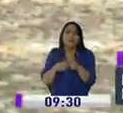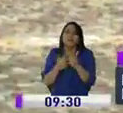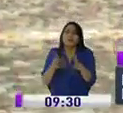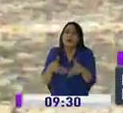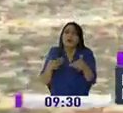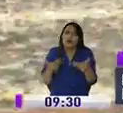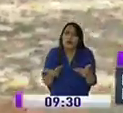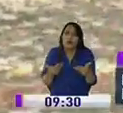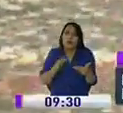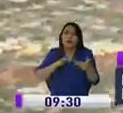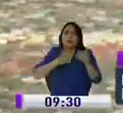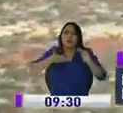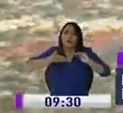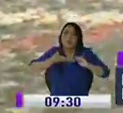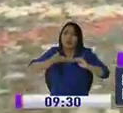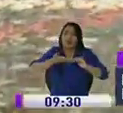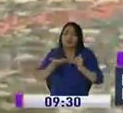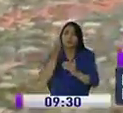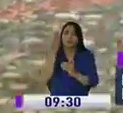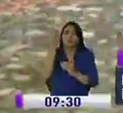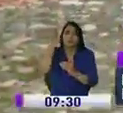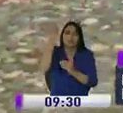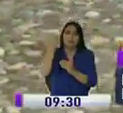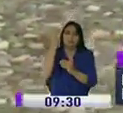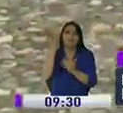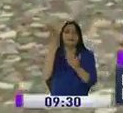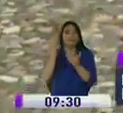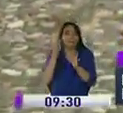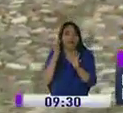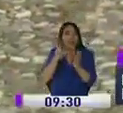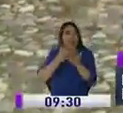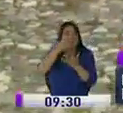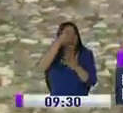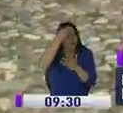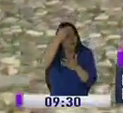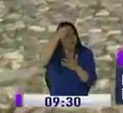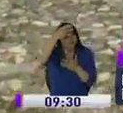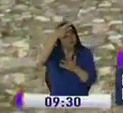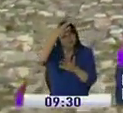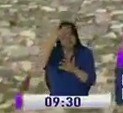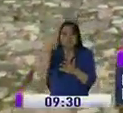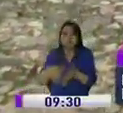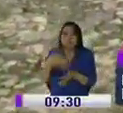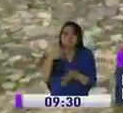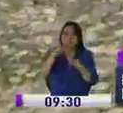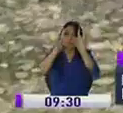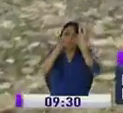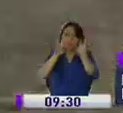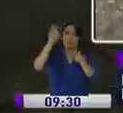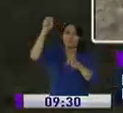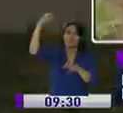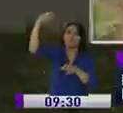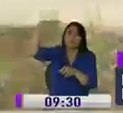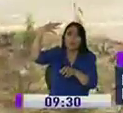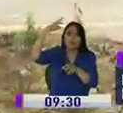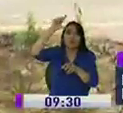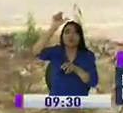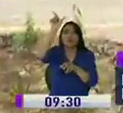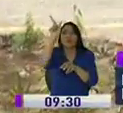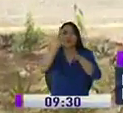nuestros antepasados llegaron a desarrollar conocimientos avanzados por medio de la astronomía, y en base a